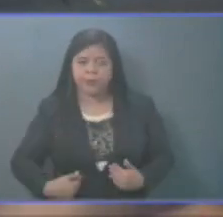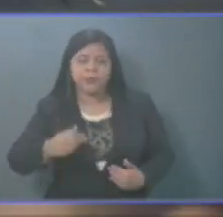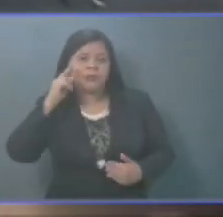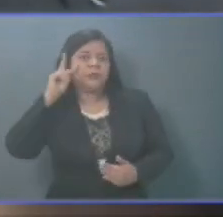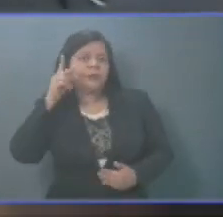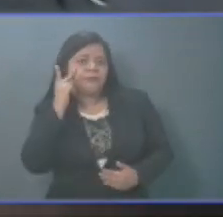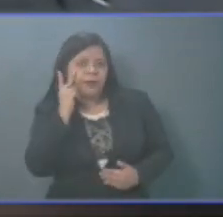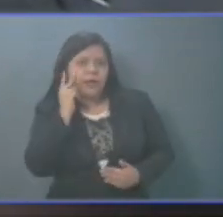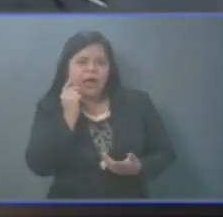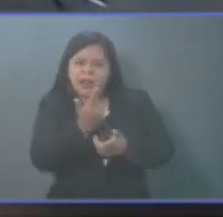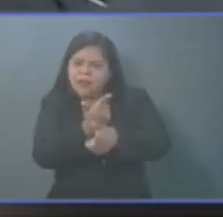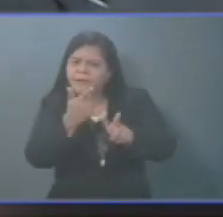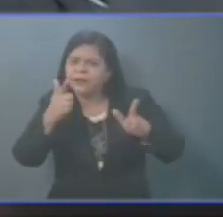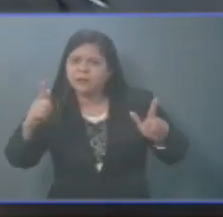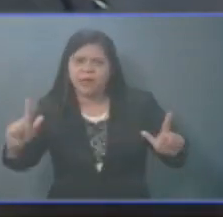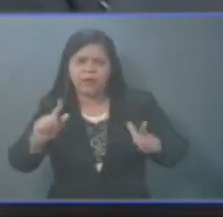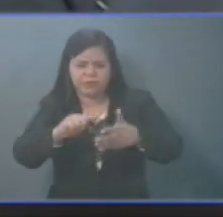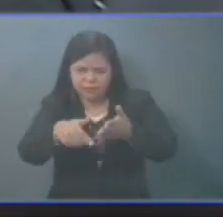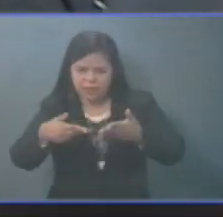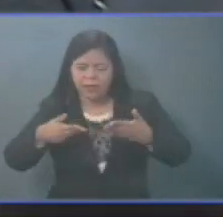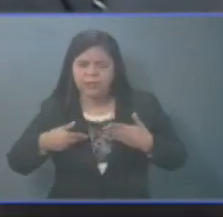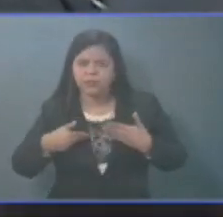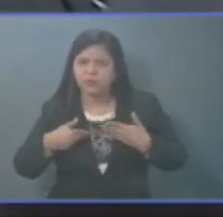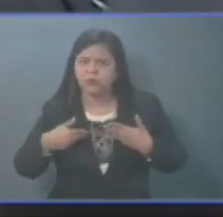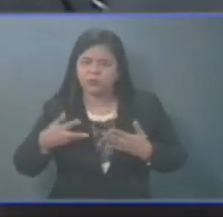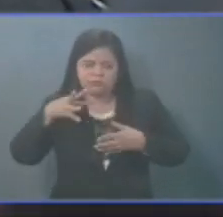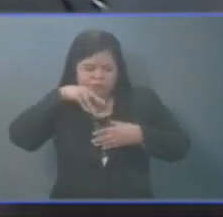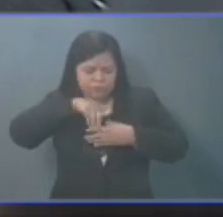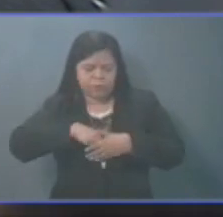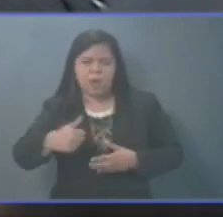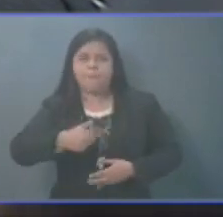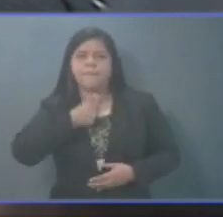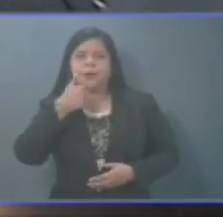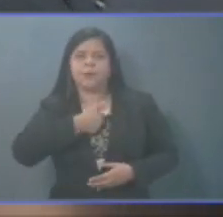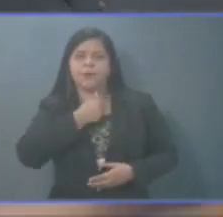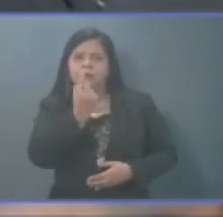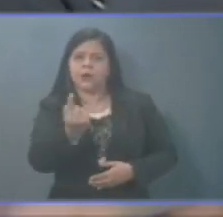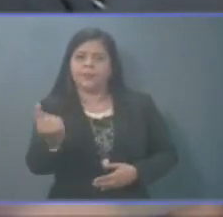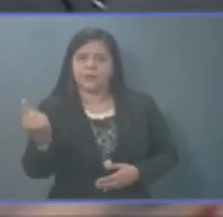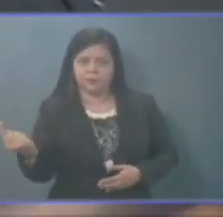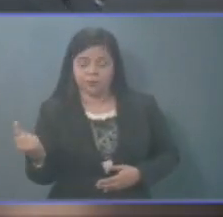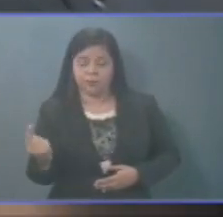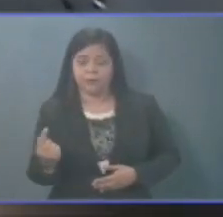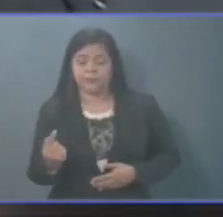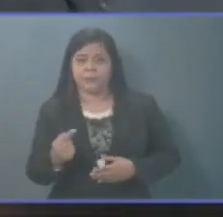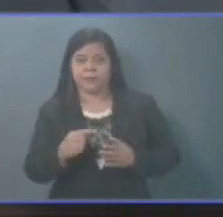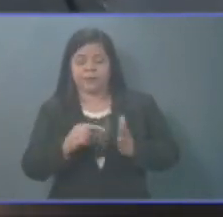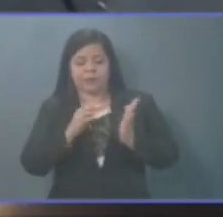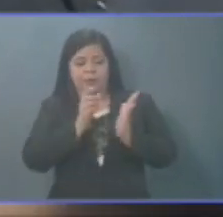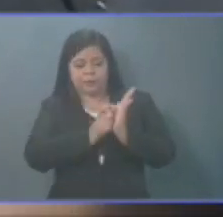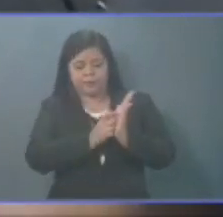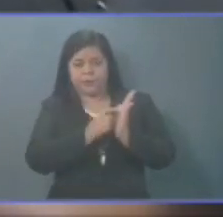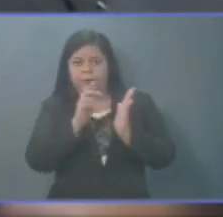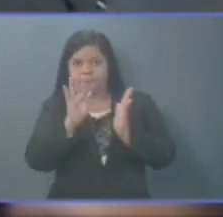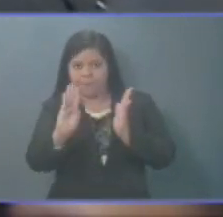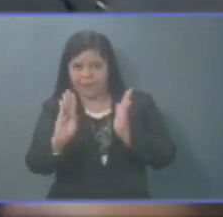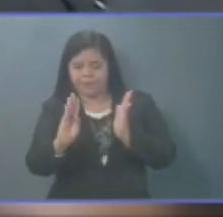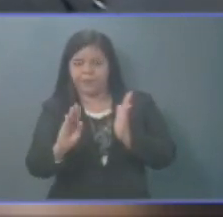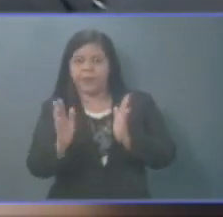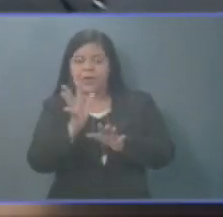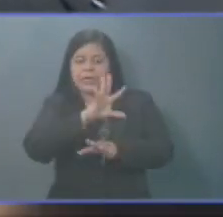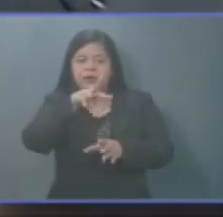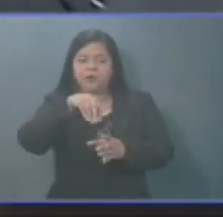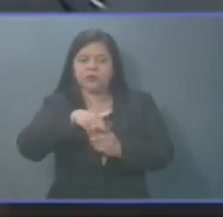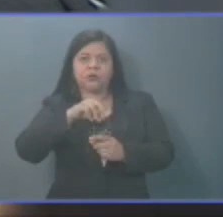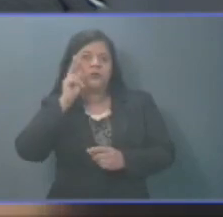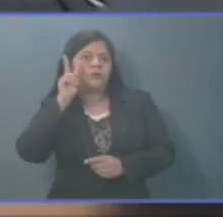y atributos inherentes a la dignidad de toda persona humana. B. Inclusión, el reconocimiento de los